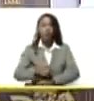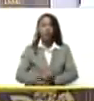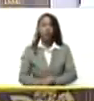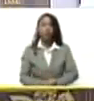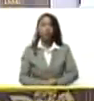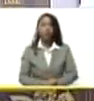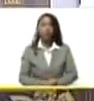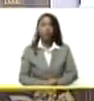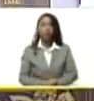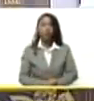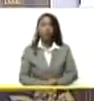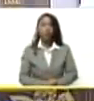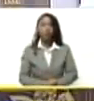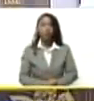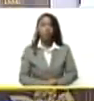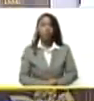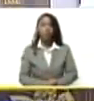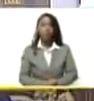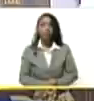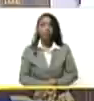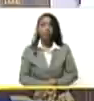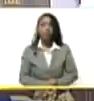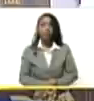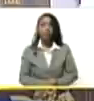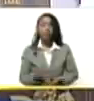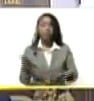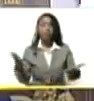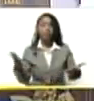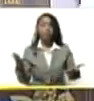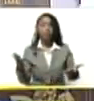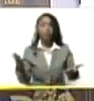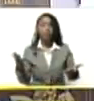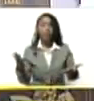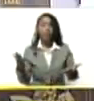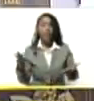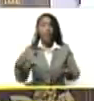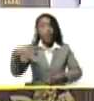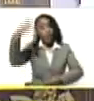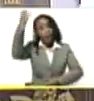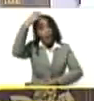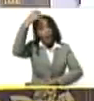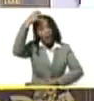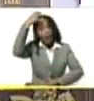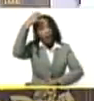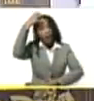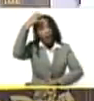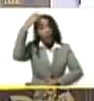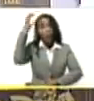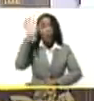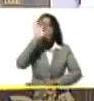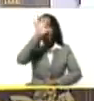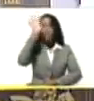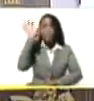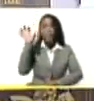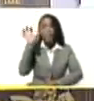la incertidumbre de qué va a pasar con estas variantes que surgen